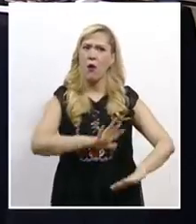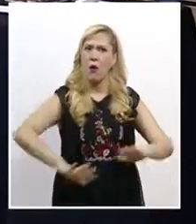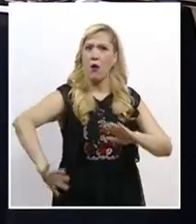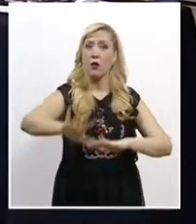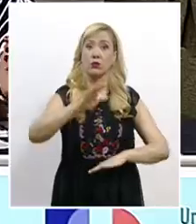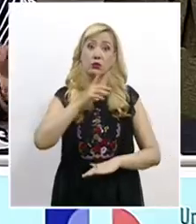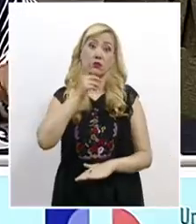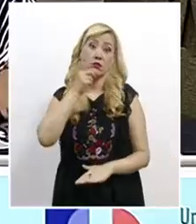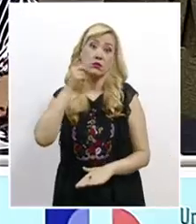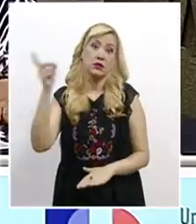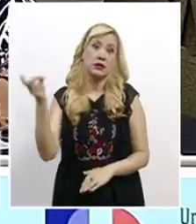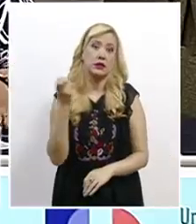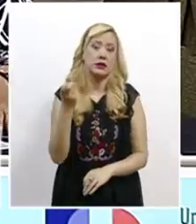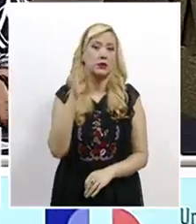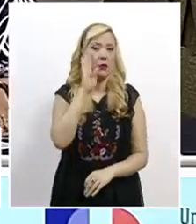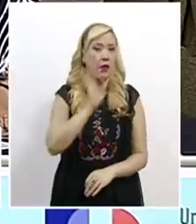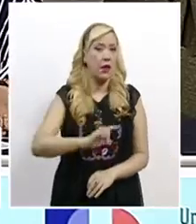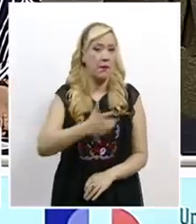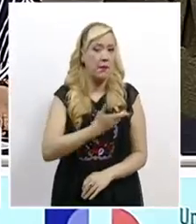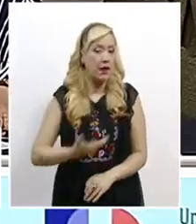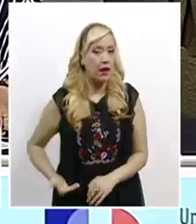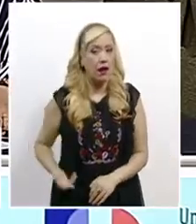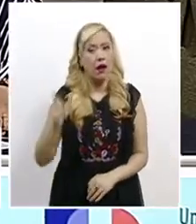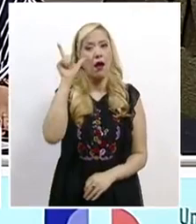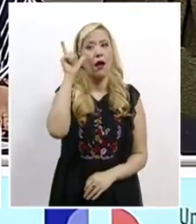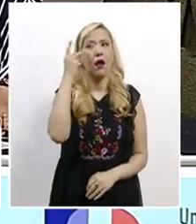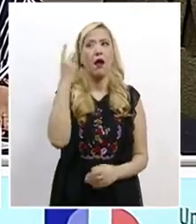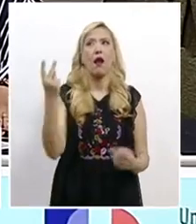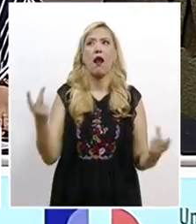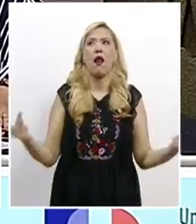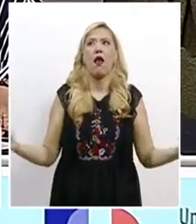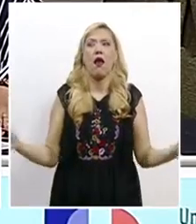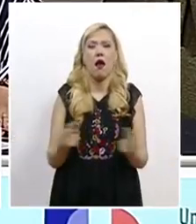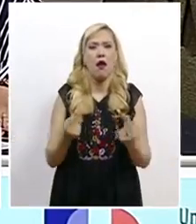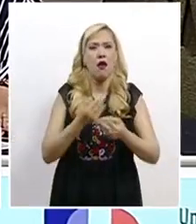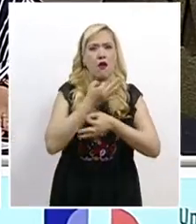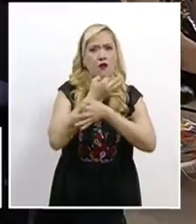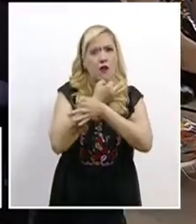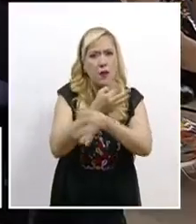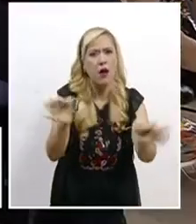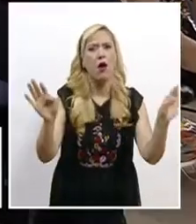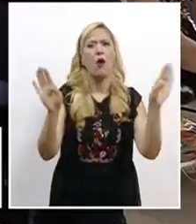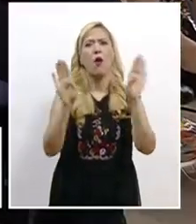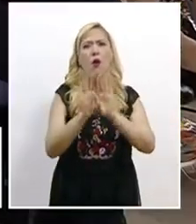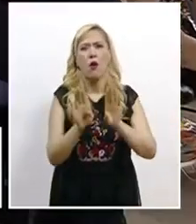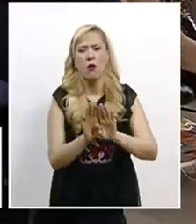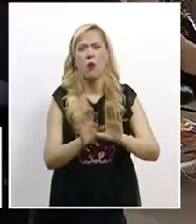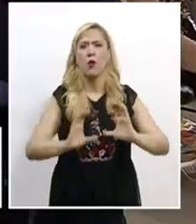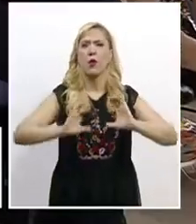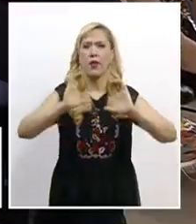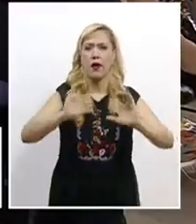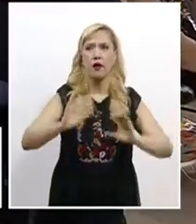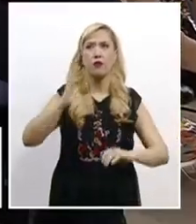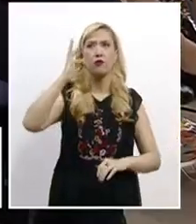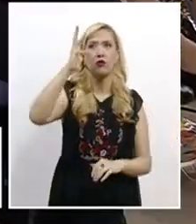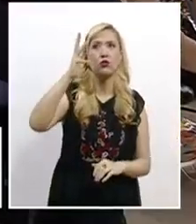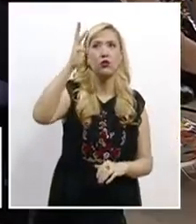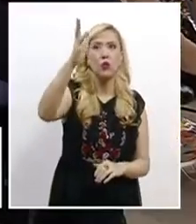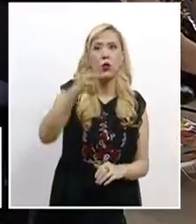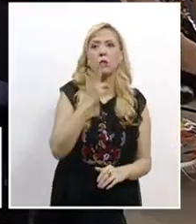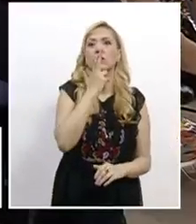destacó el valor de ejercer el derecho de acceso a la información sobre las acciones que impactan en la naturaleza para tomar mejores